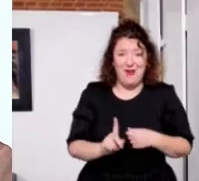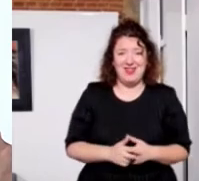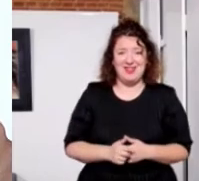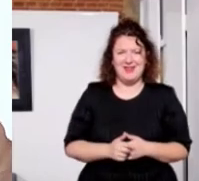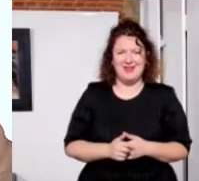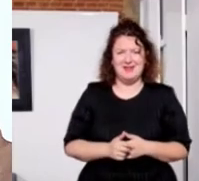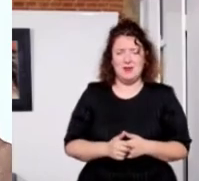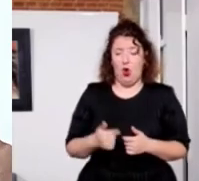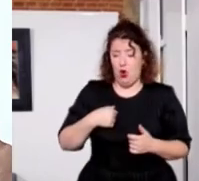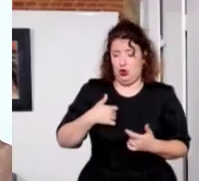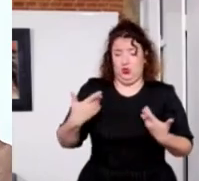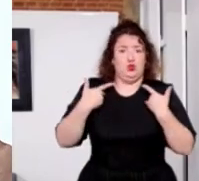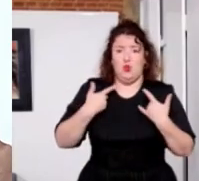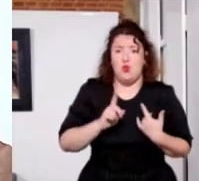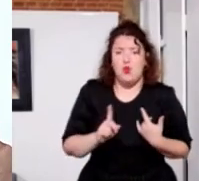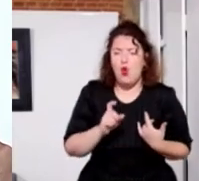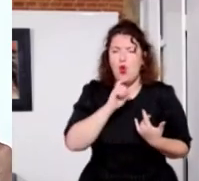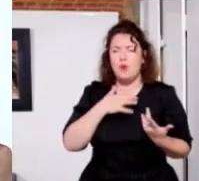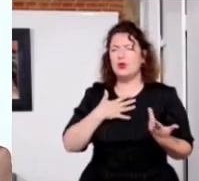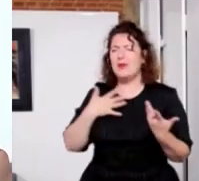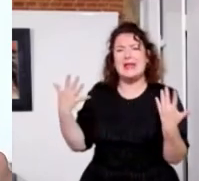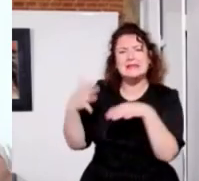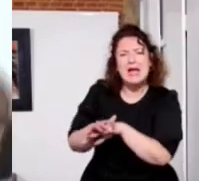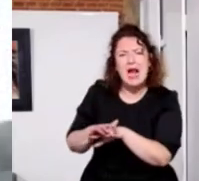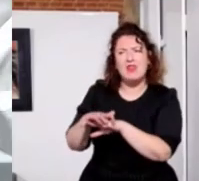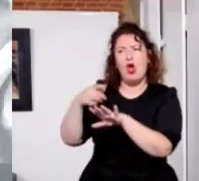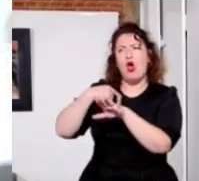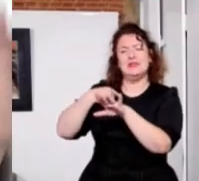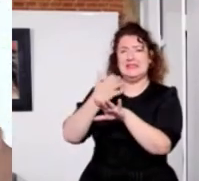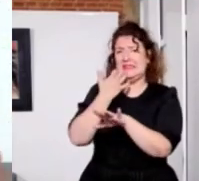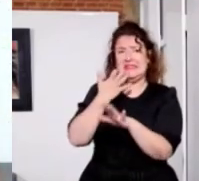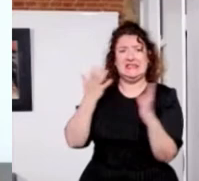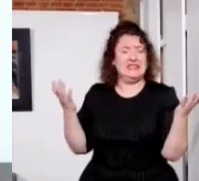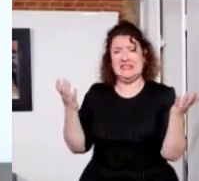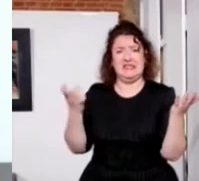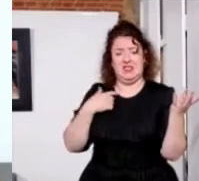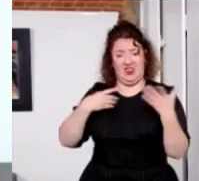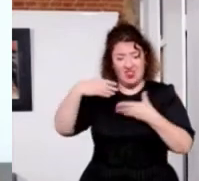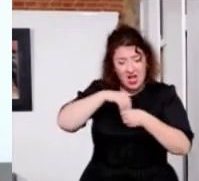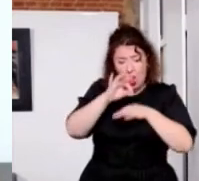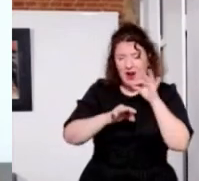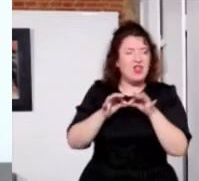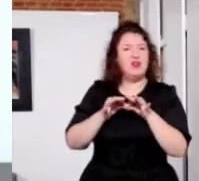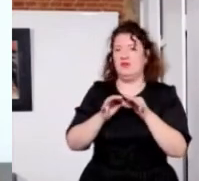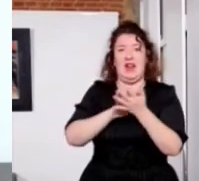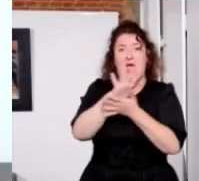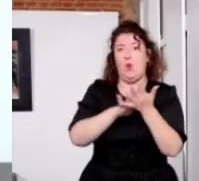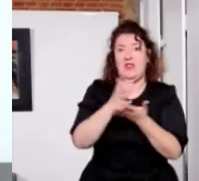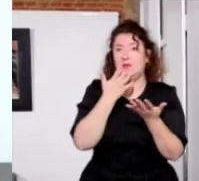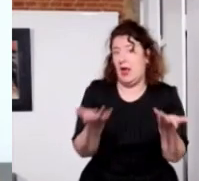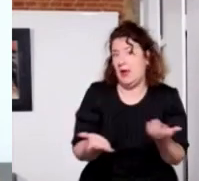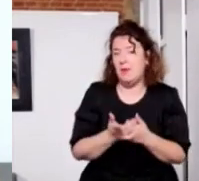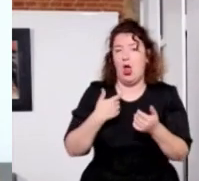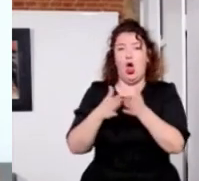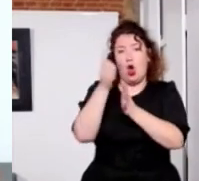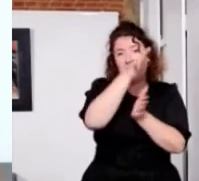¿Cómo reclamar, por ejemplo, integración con lo diferente si no tuviéramos a personas con el lenguaje de signos para que nuestros compañeros